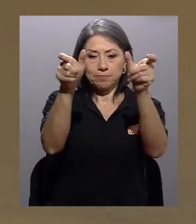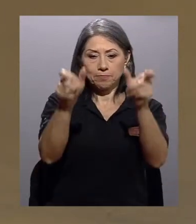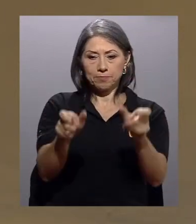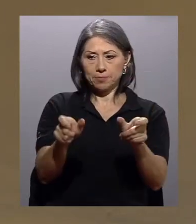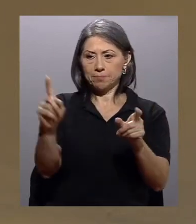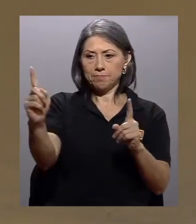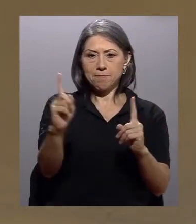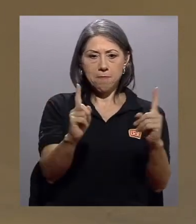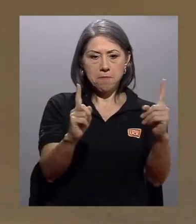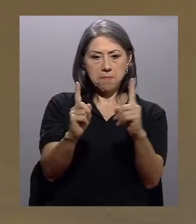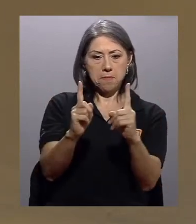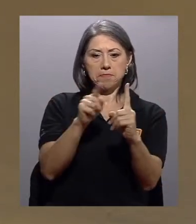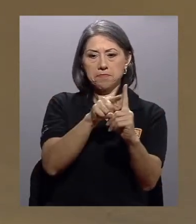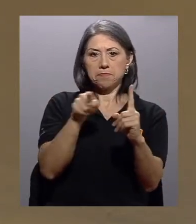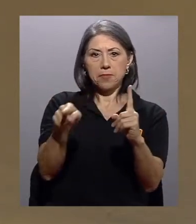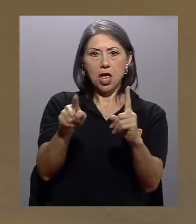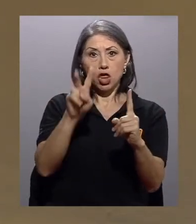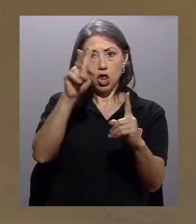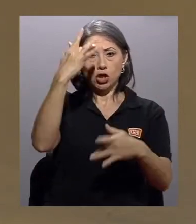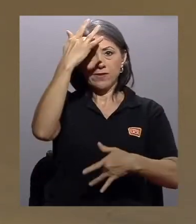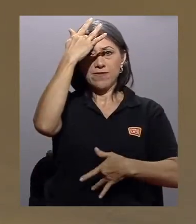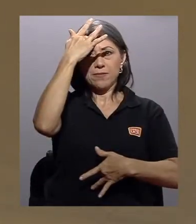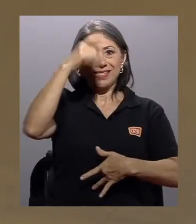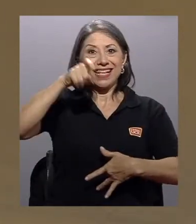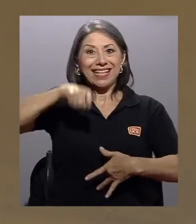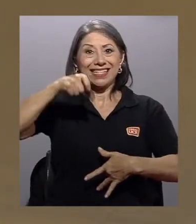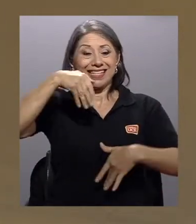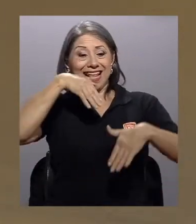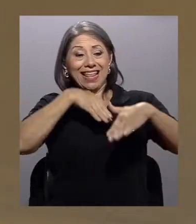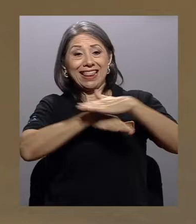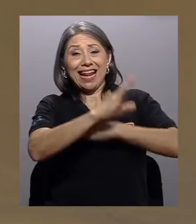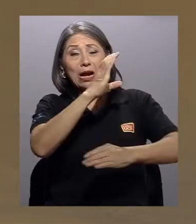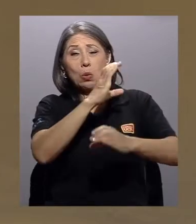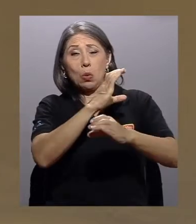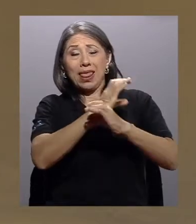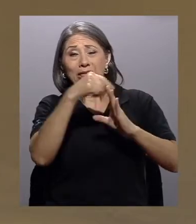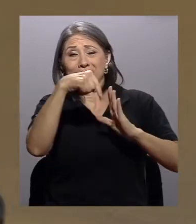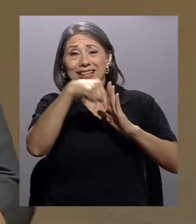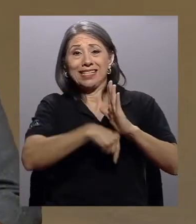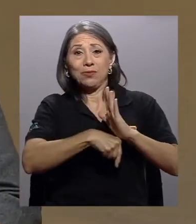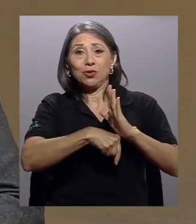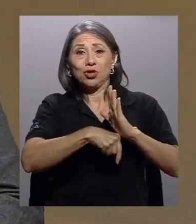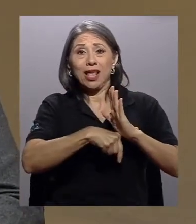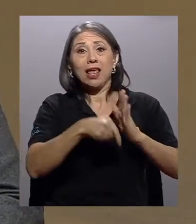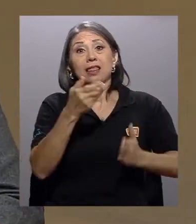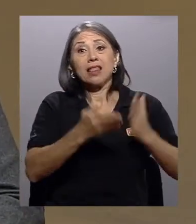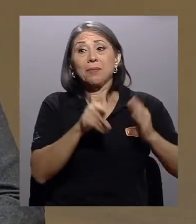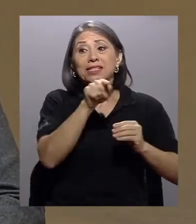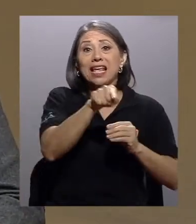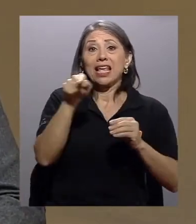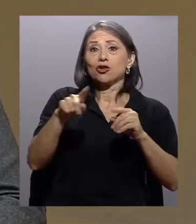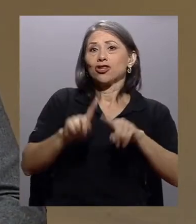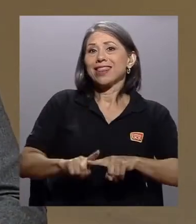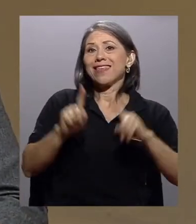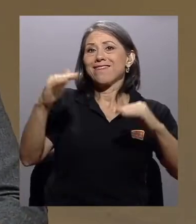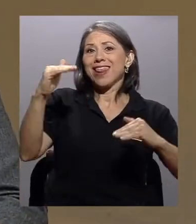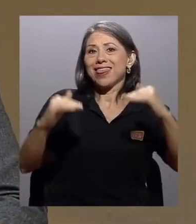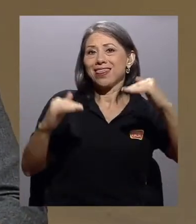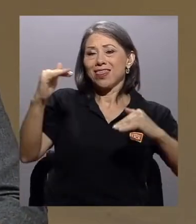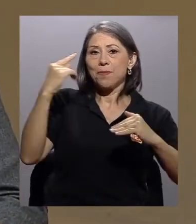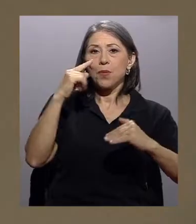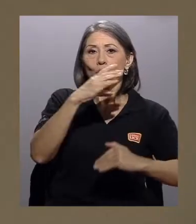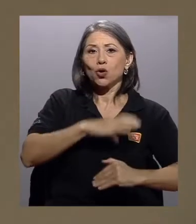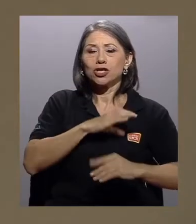condición que vayan a tratar de hacer su ingreso a la unidad de cuidados intensivos, puede haber una distinción por condición social incluso.